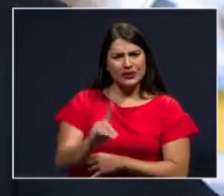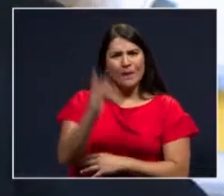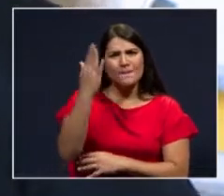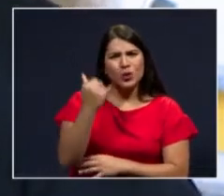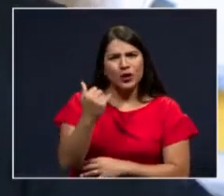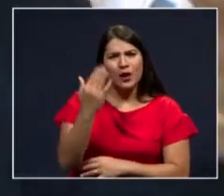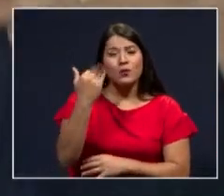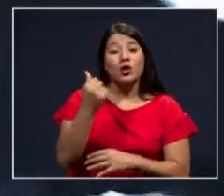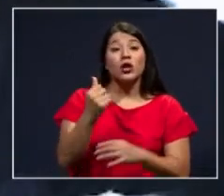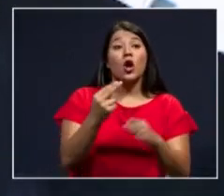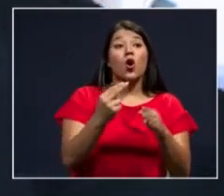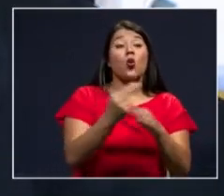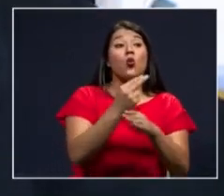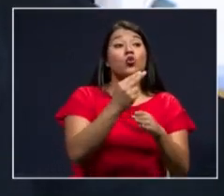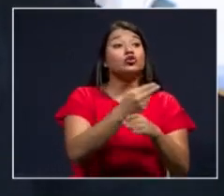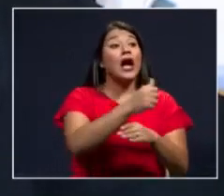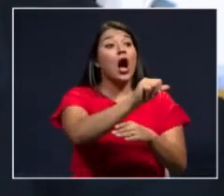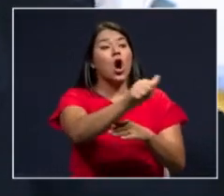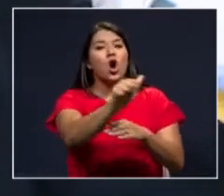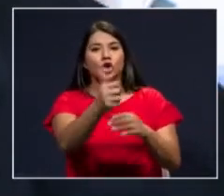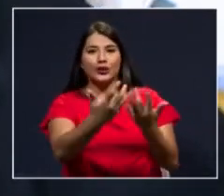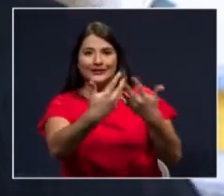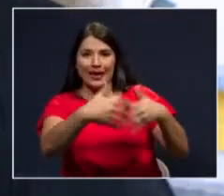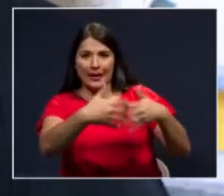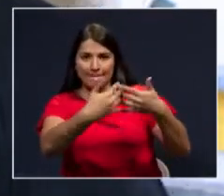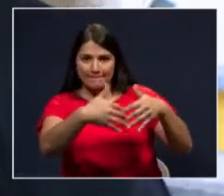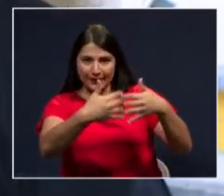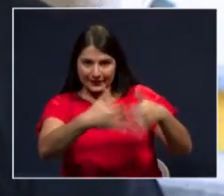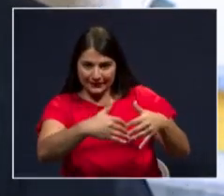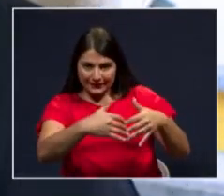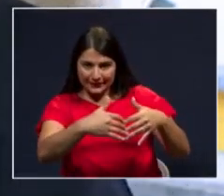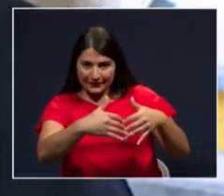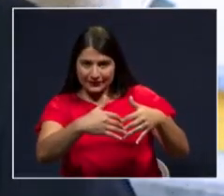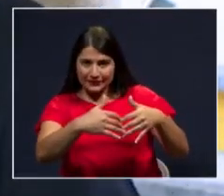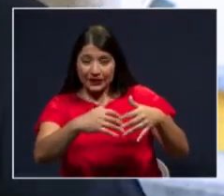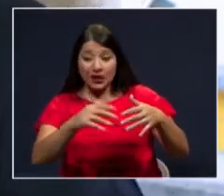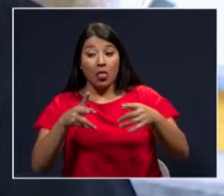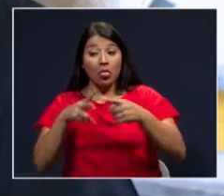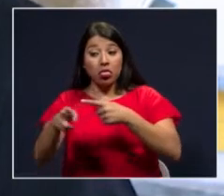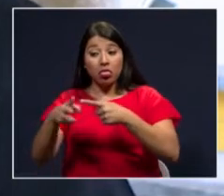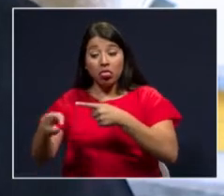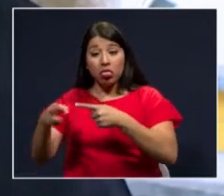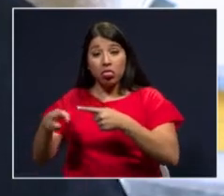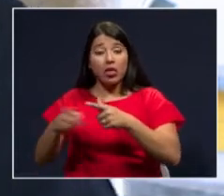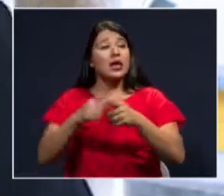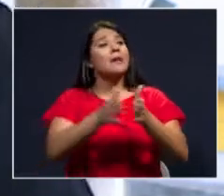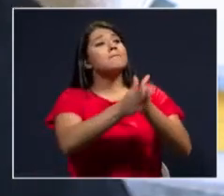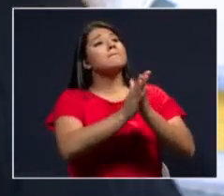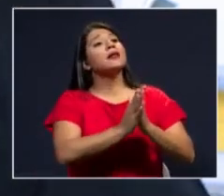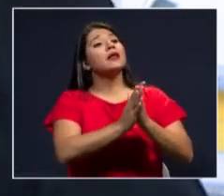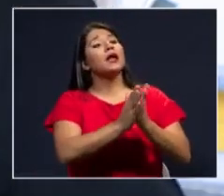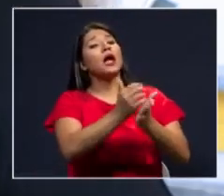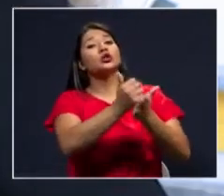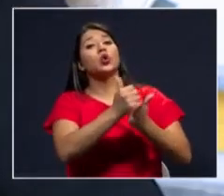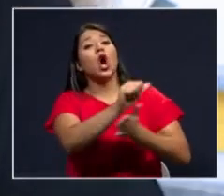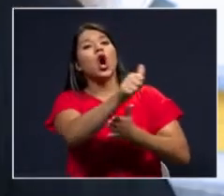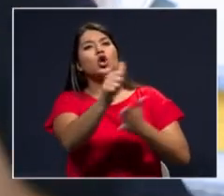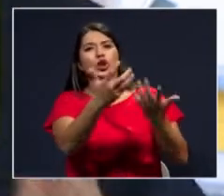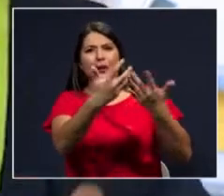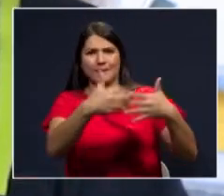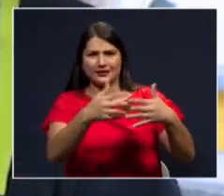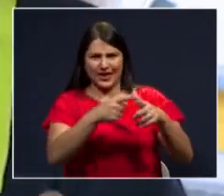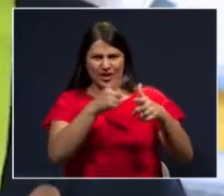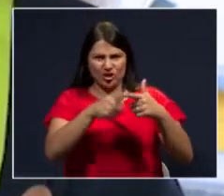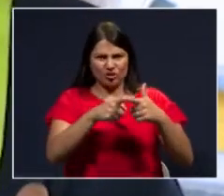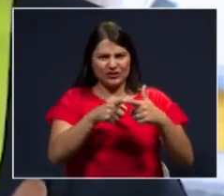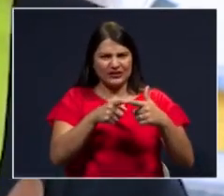otros trabajadores, otras empresas de la zona para llevarse el trabajo de nosotros. ¿Qué pasa? Que esto ocasiona un daño moral a